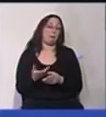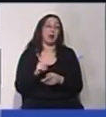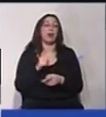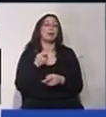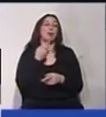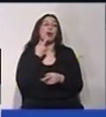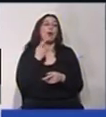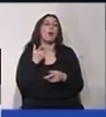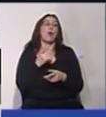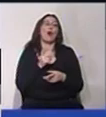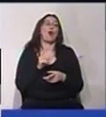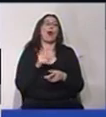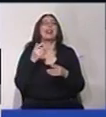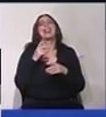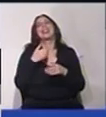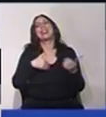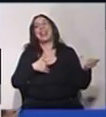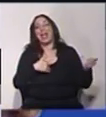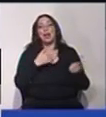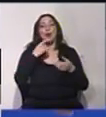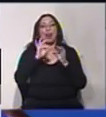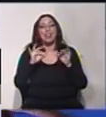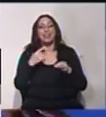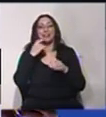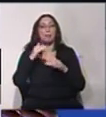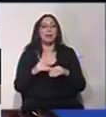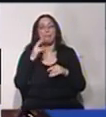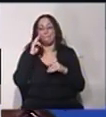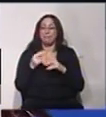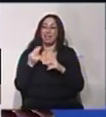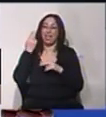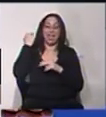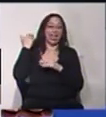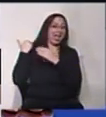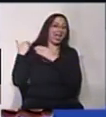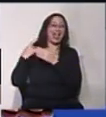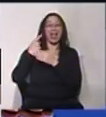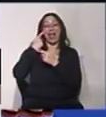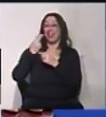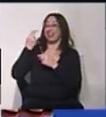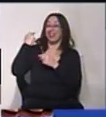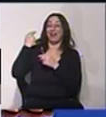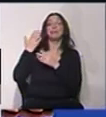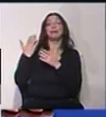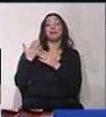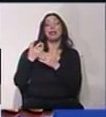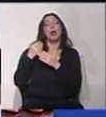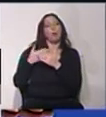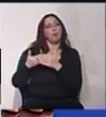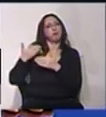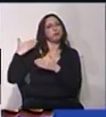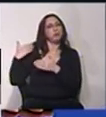dice 30, dice menos. Pero bueno, cuando uno mira para atrás, le parece increíble tanto tiempo y